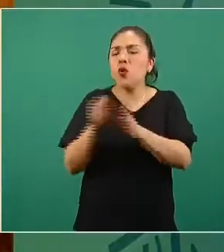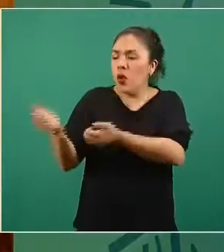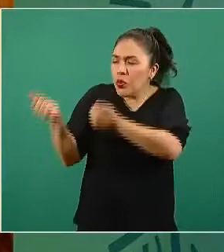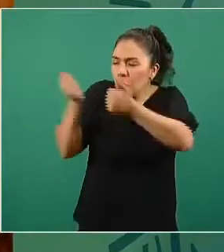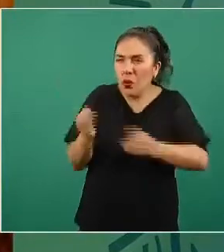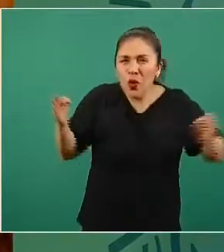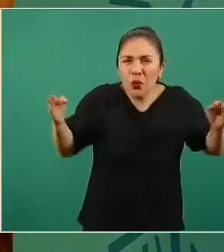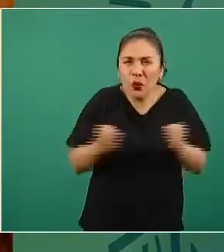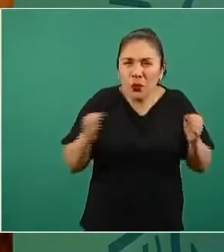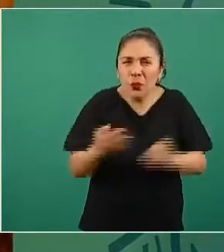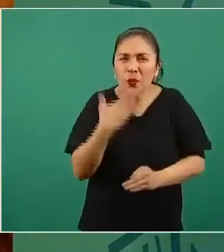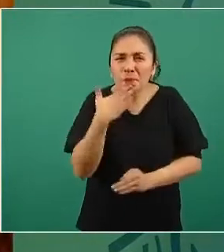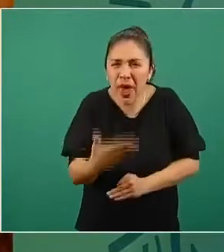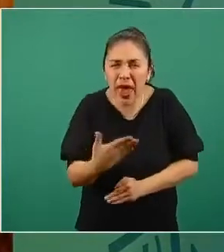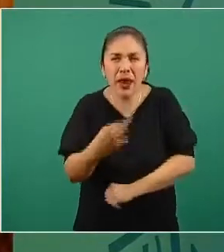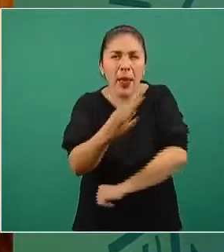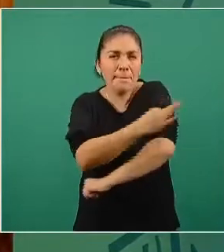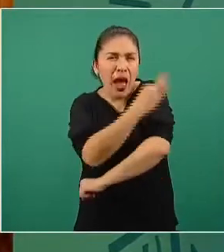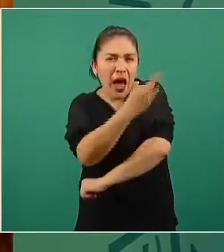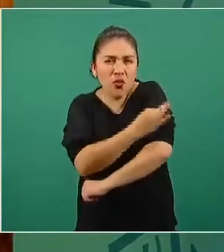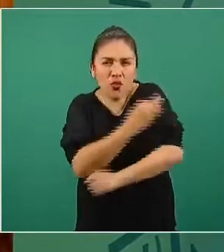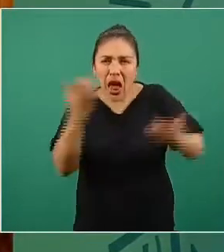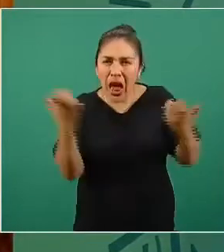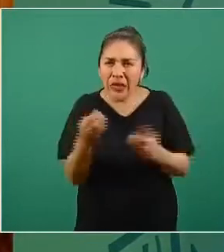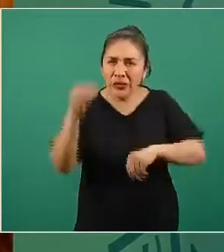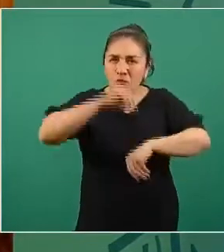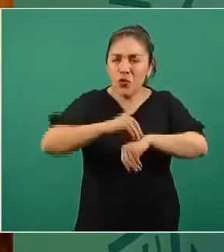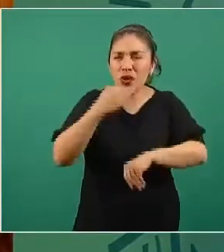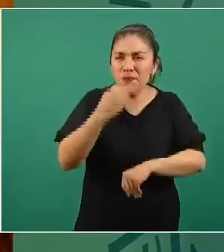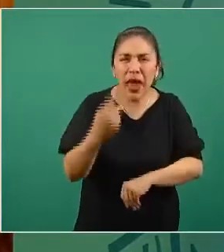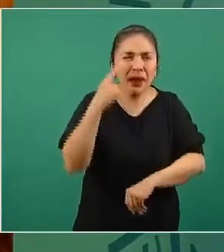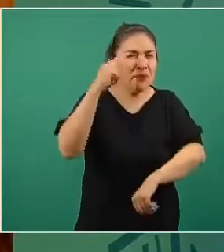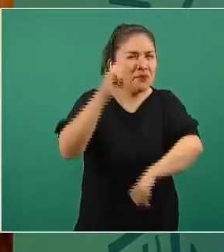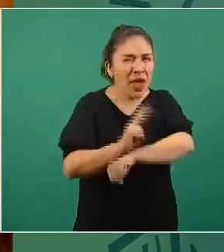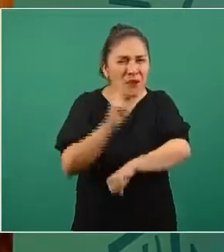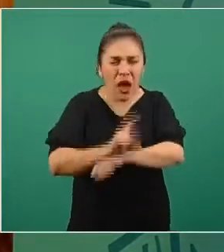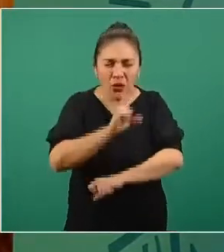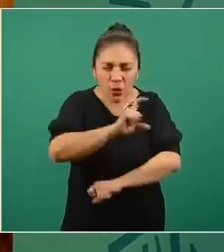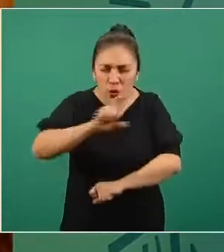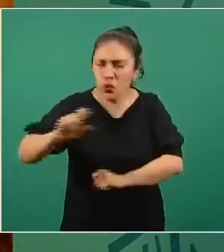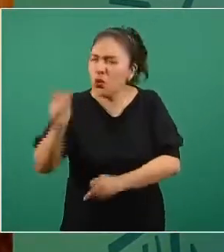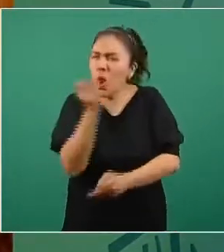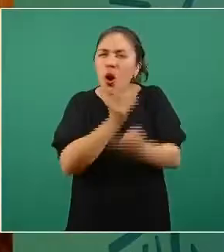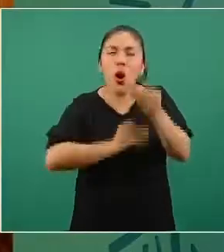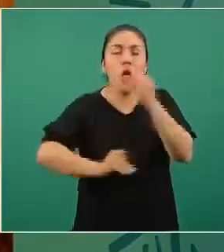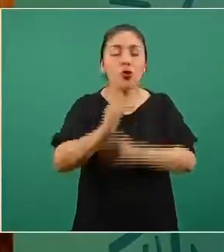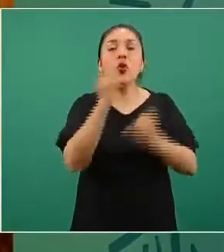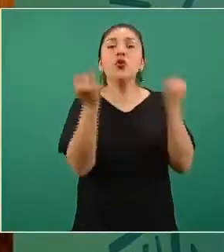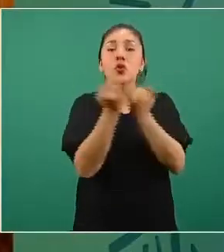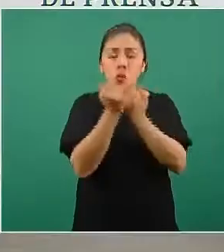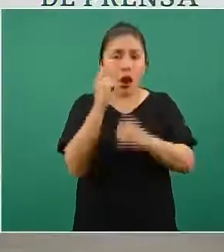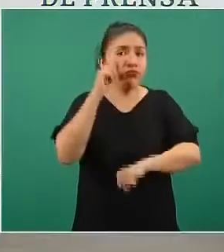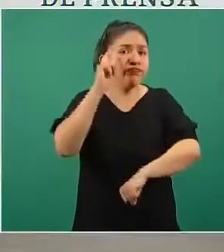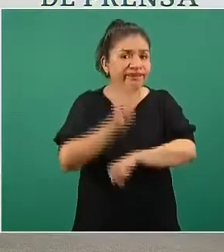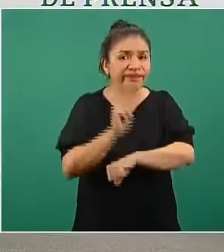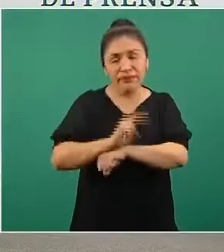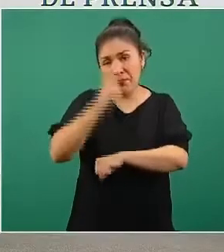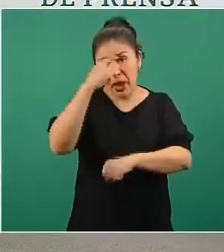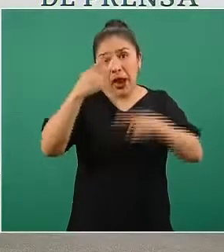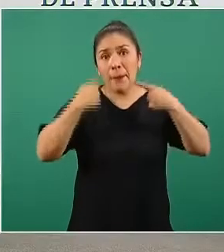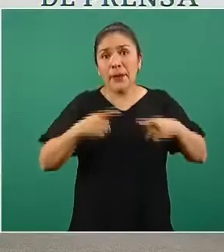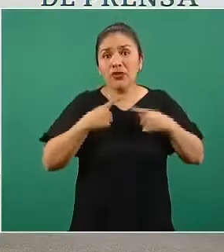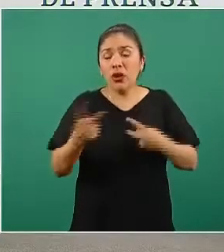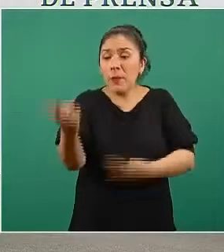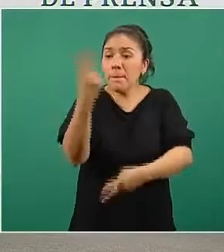la aplicación, la vigilancia de las dosis, todo, y además también a supervisar al personal que